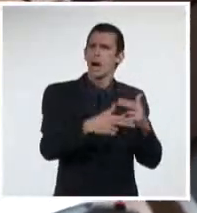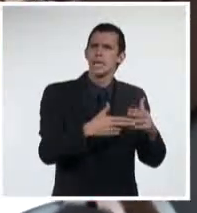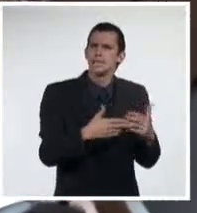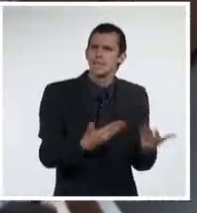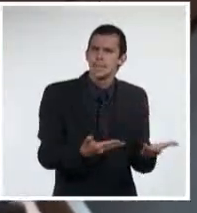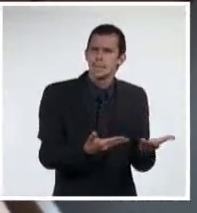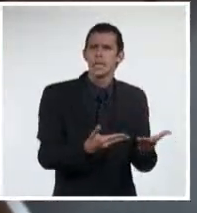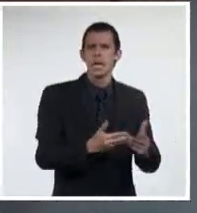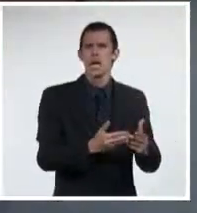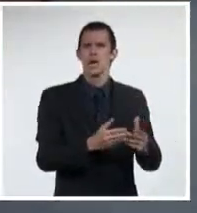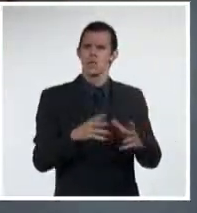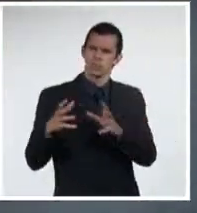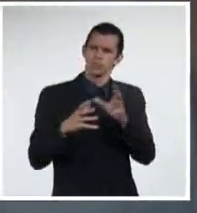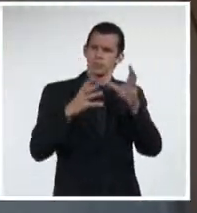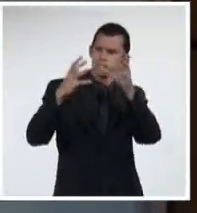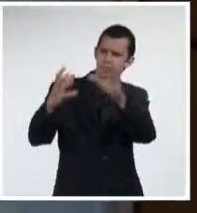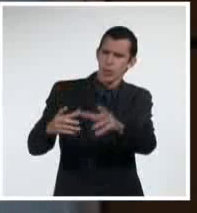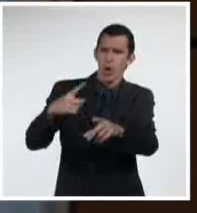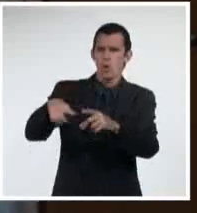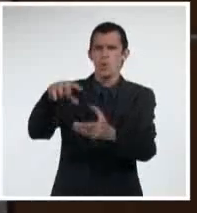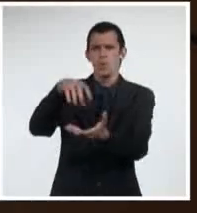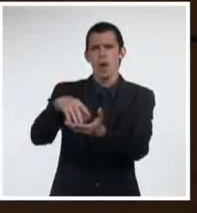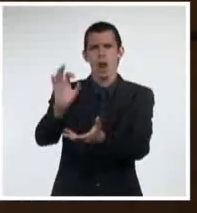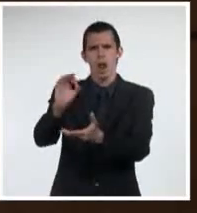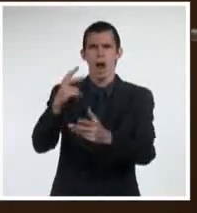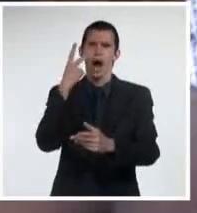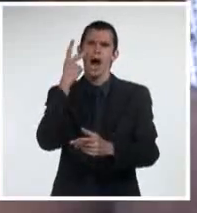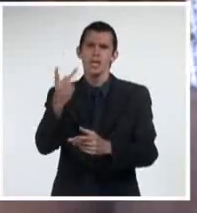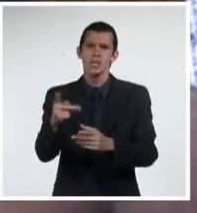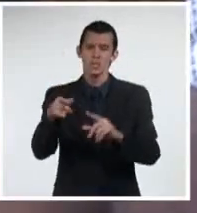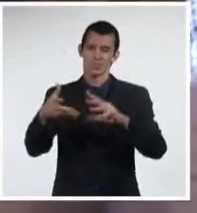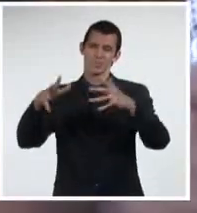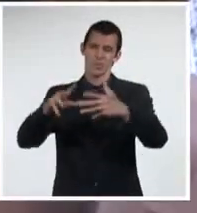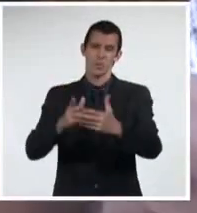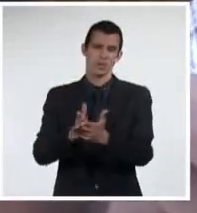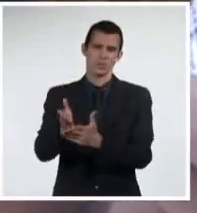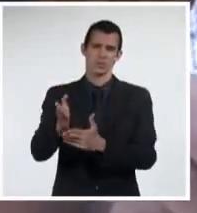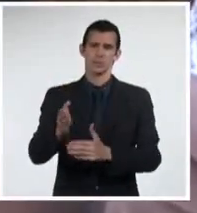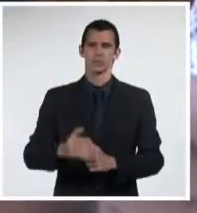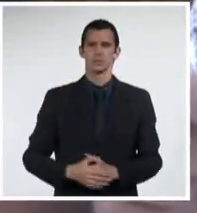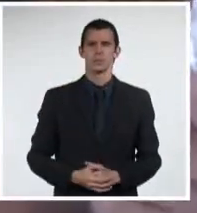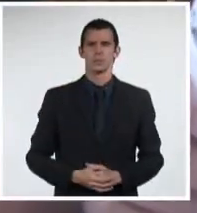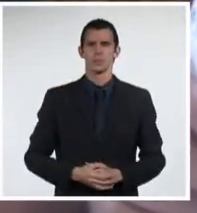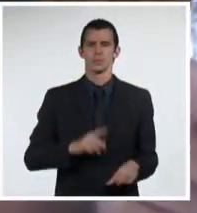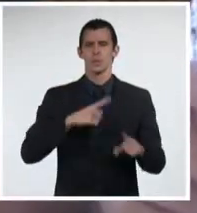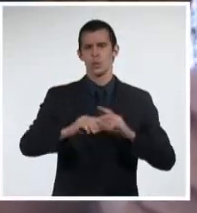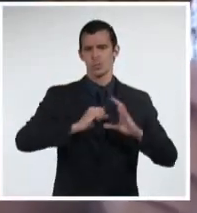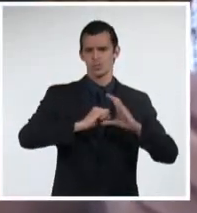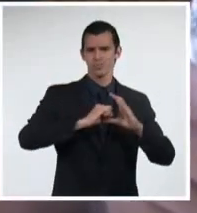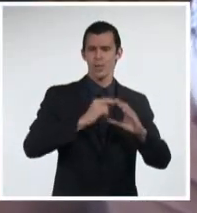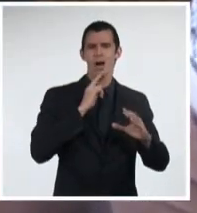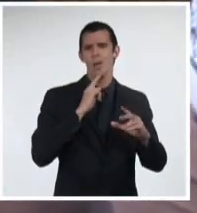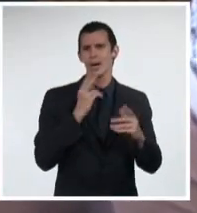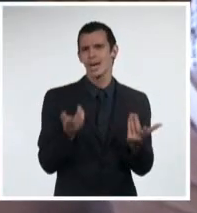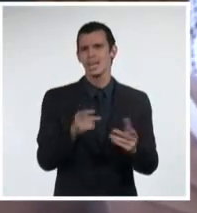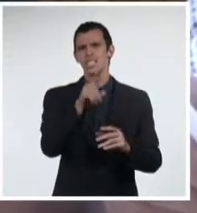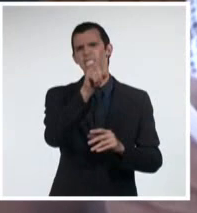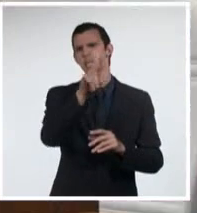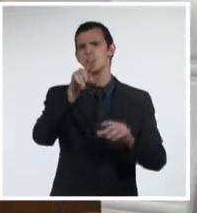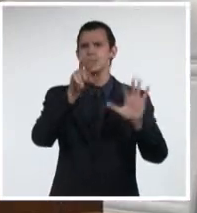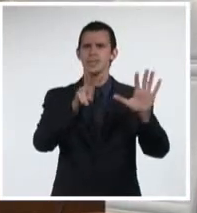Sur, los territorios que todavía presentan una situación compleja. Sobre el abasto de agua se informó que 171 de